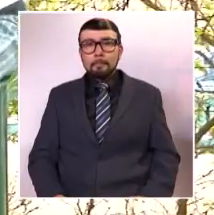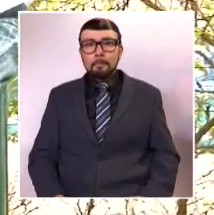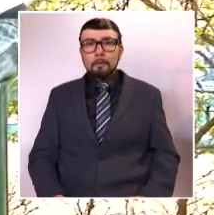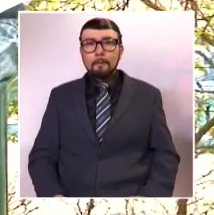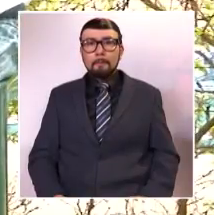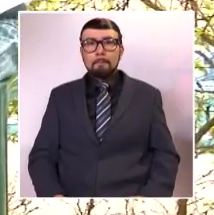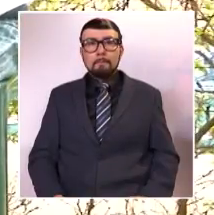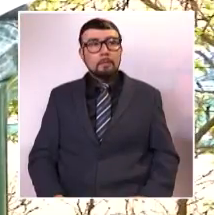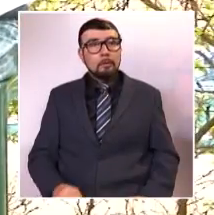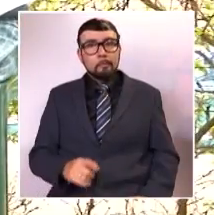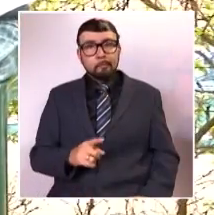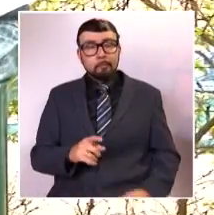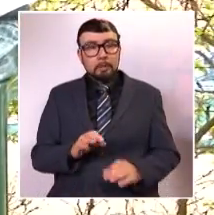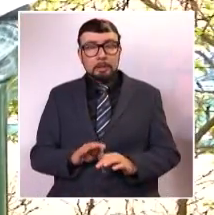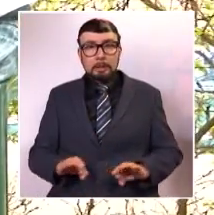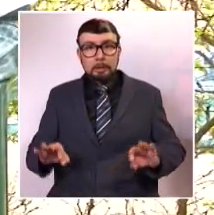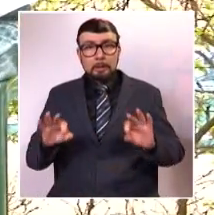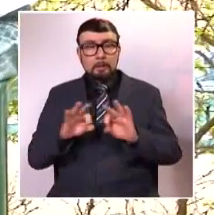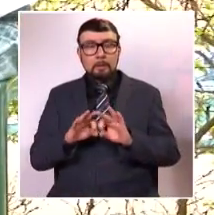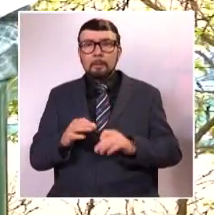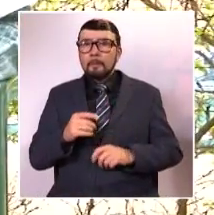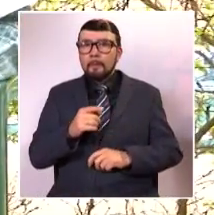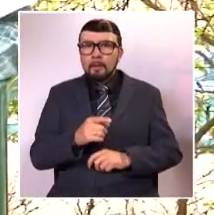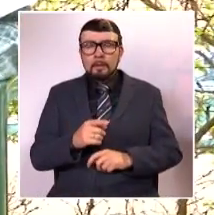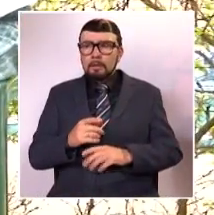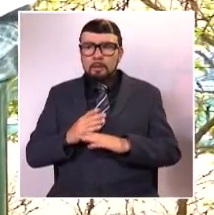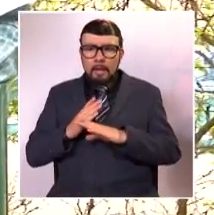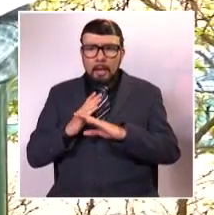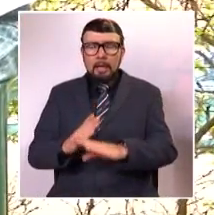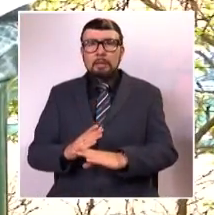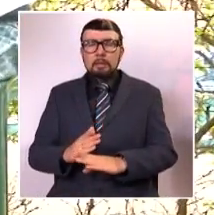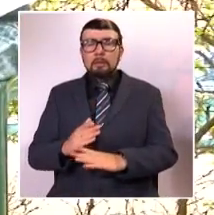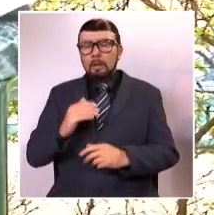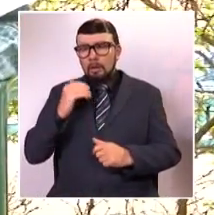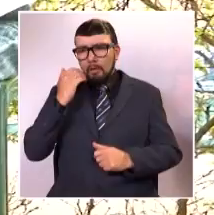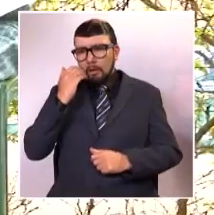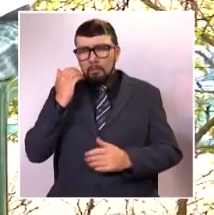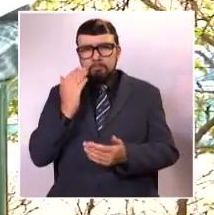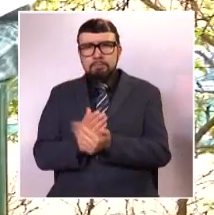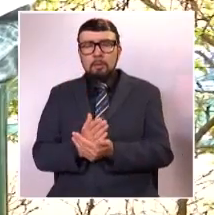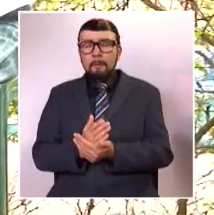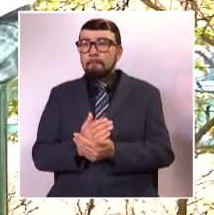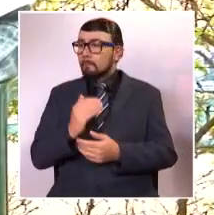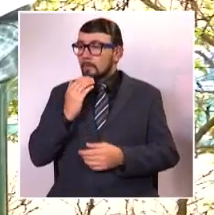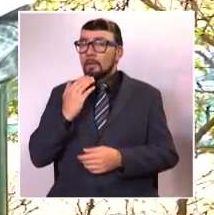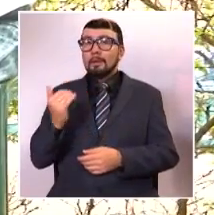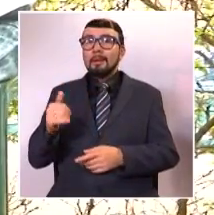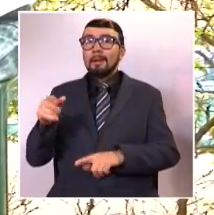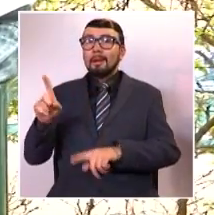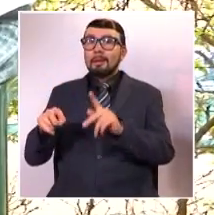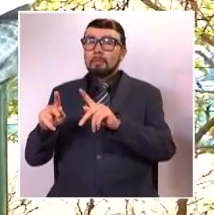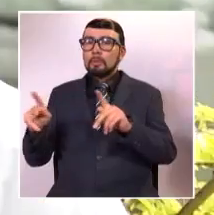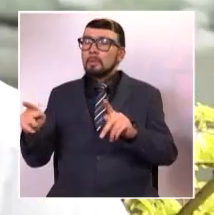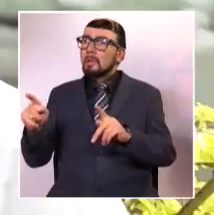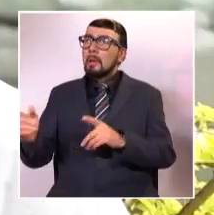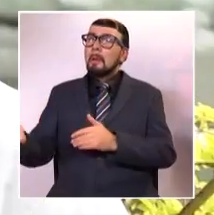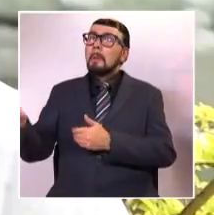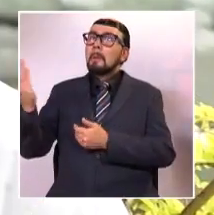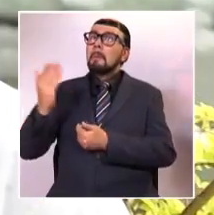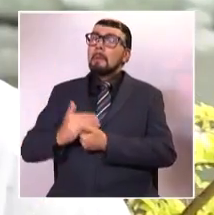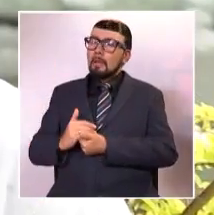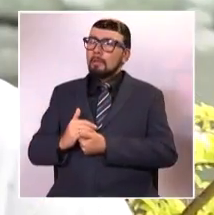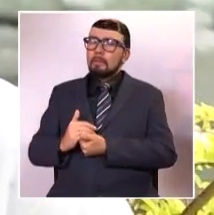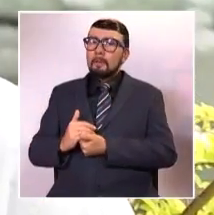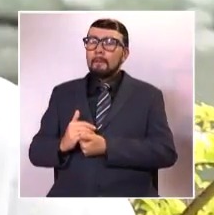Es importante entonces la parte preventiva, ¿no? Si bien los pacientes a veces vienen con la orden o nosotros